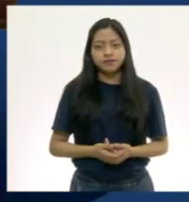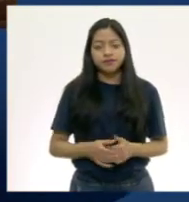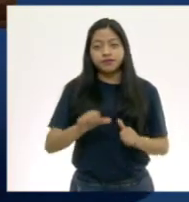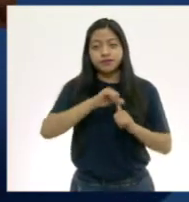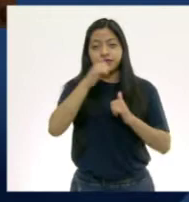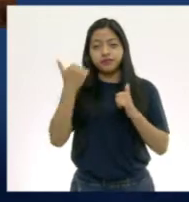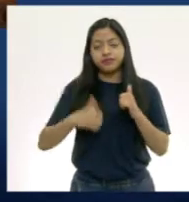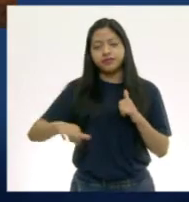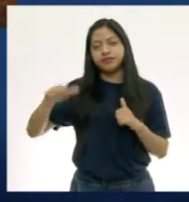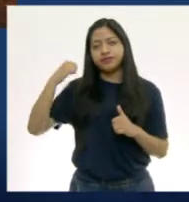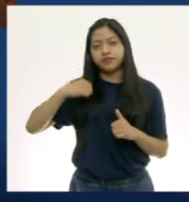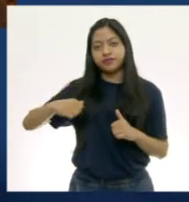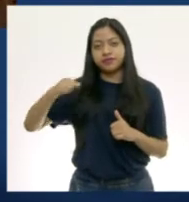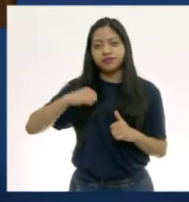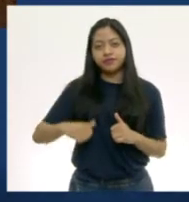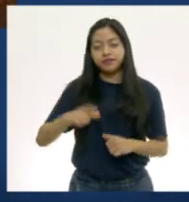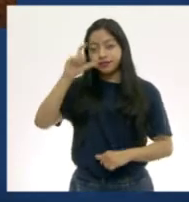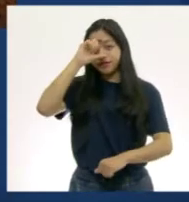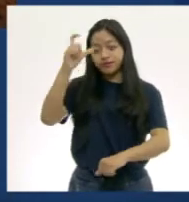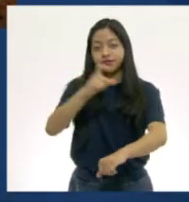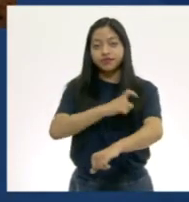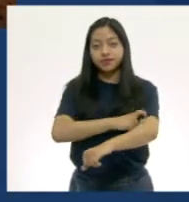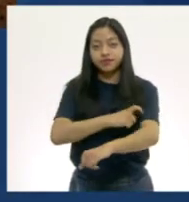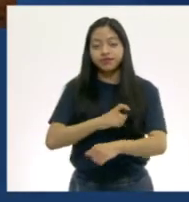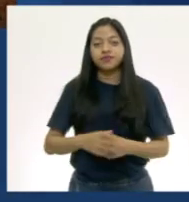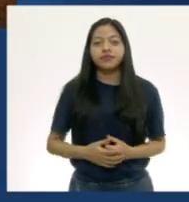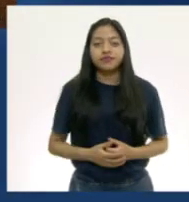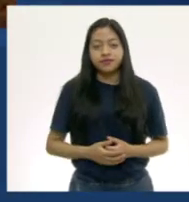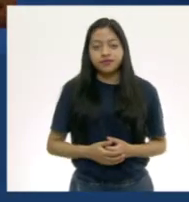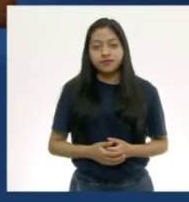Arte antiguo. Egipto.